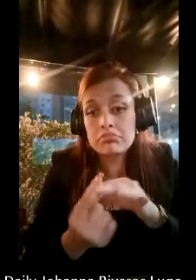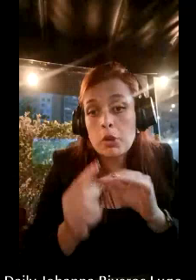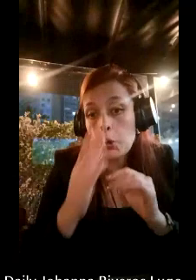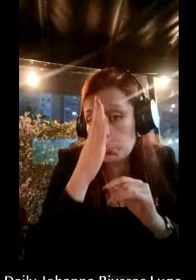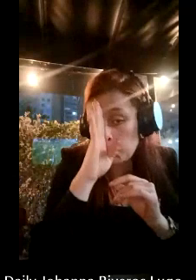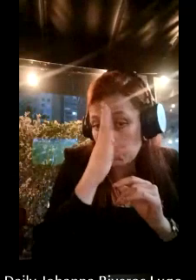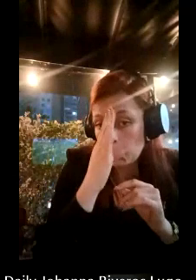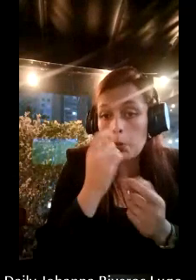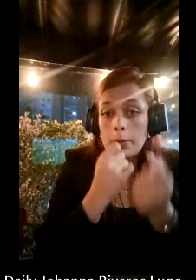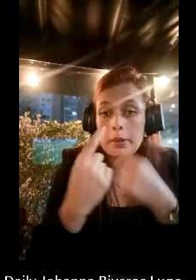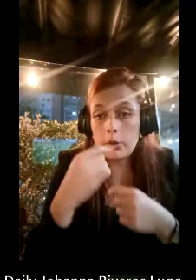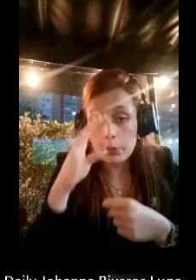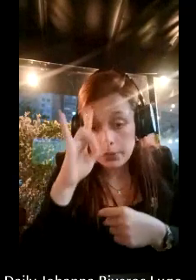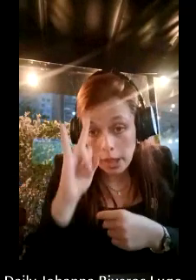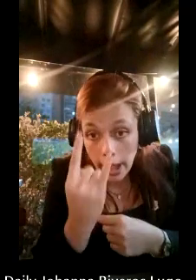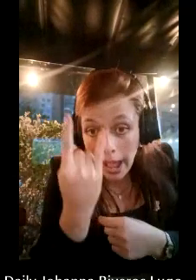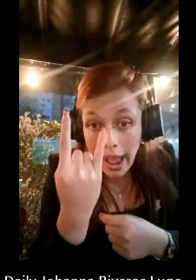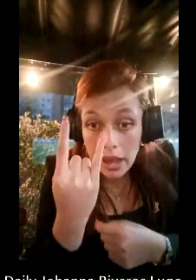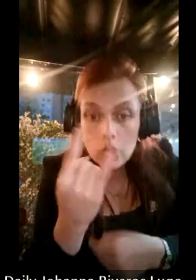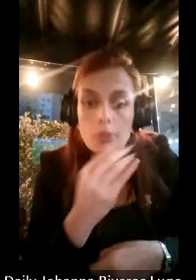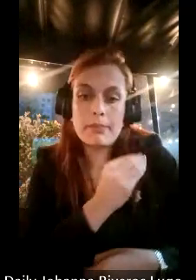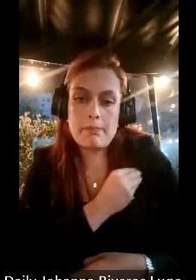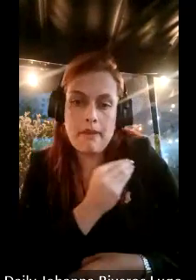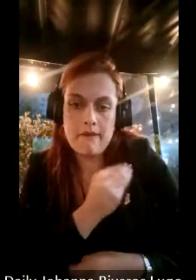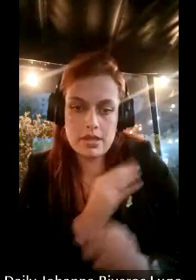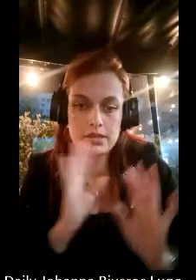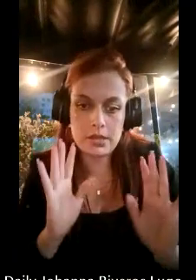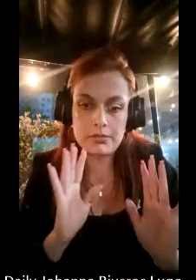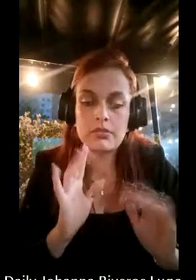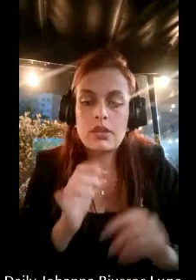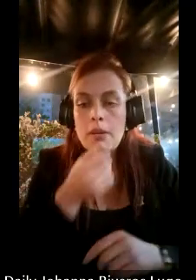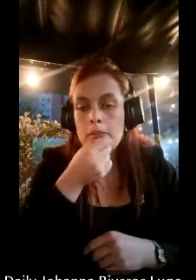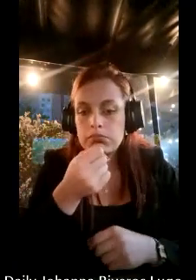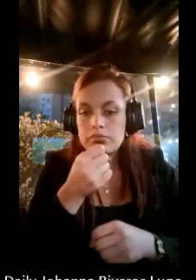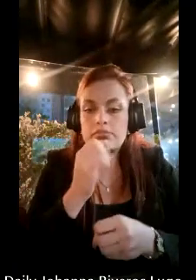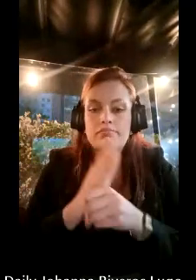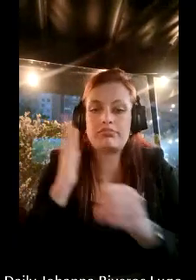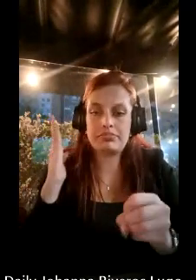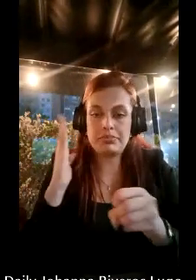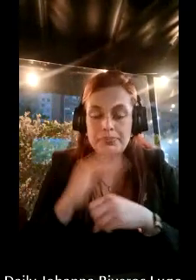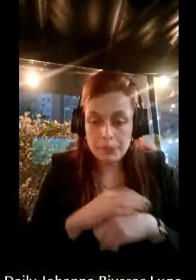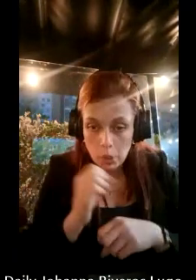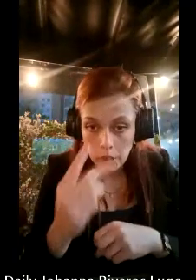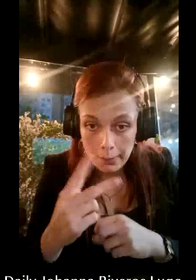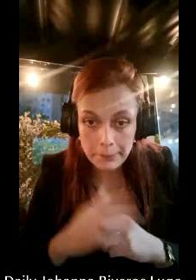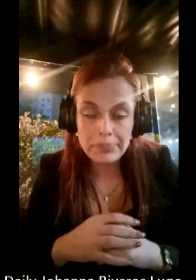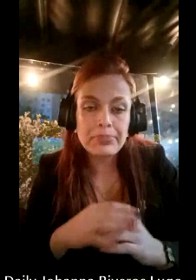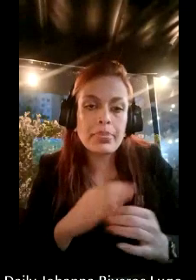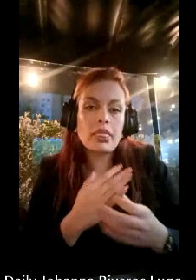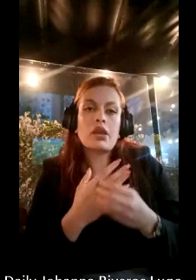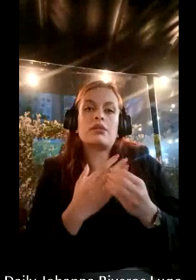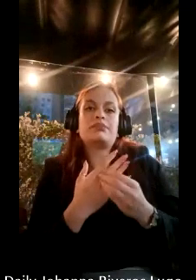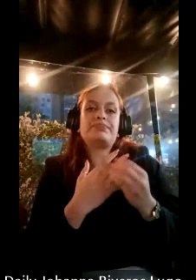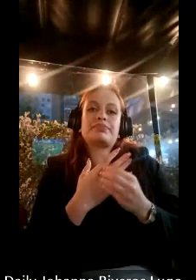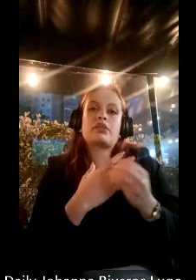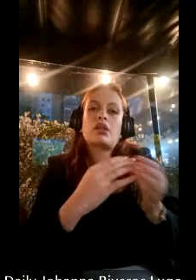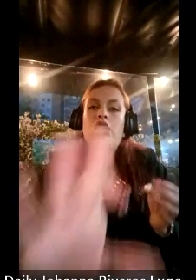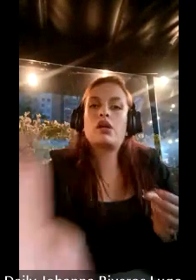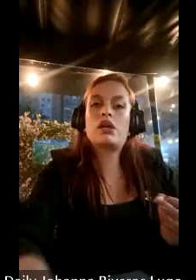presentación, me puedan interrumpir accionando su micrófono. Iniciamos con la definición de qué